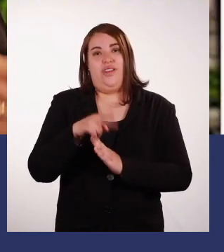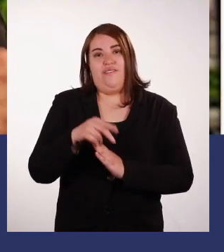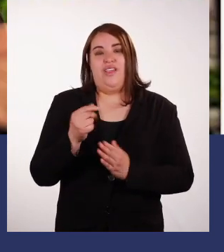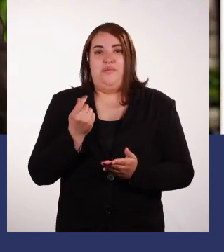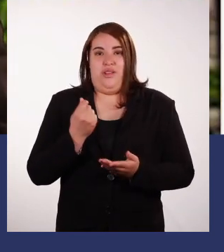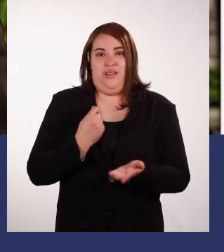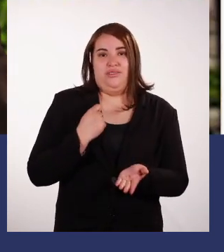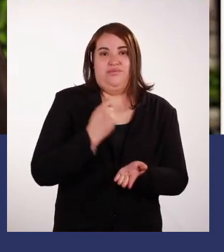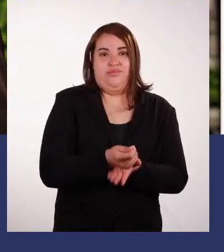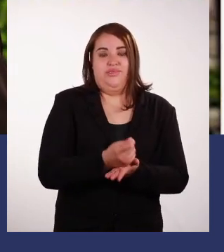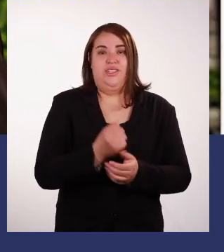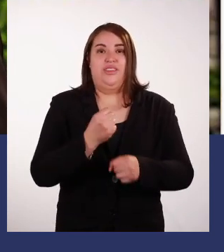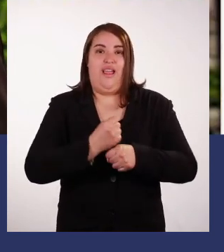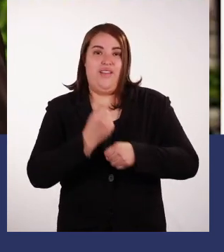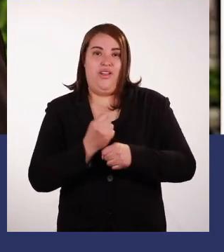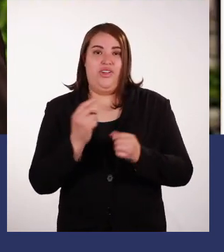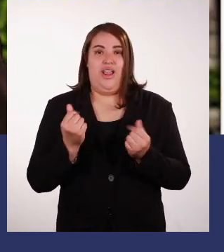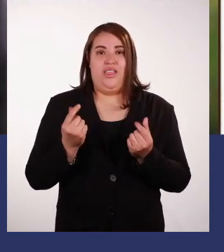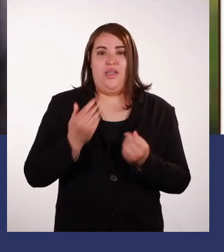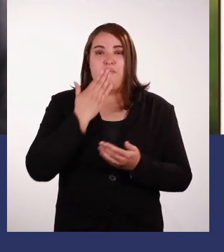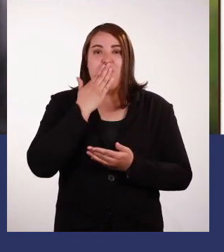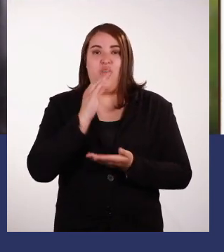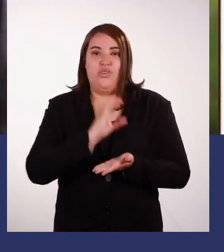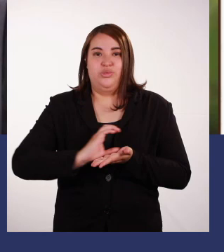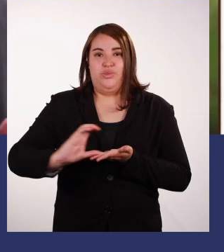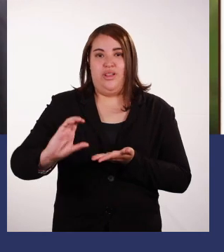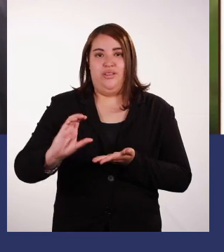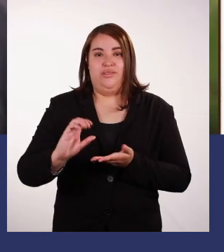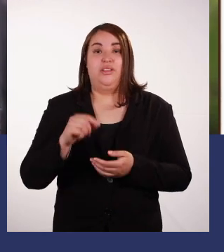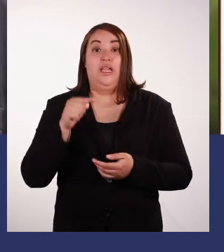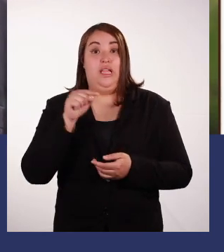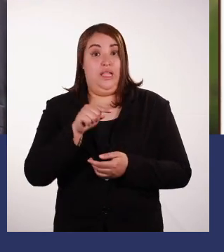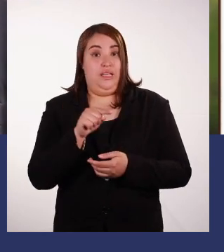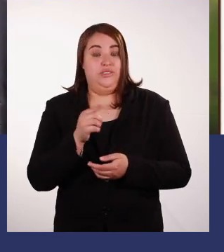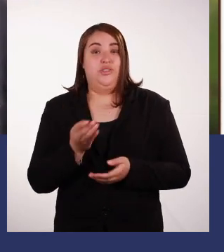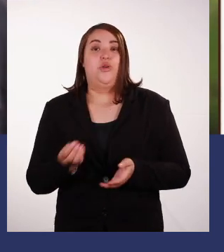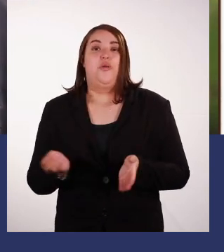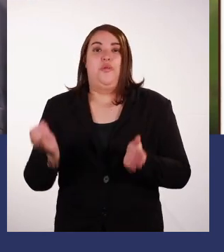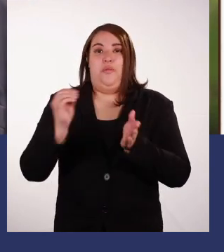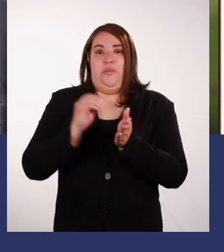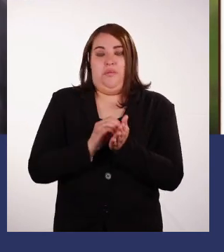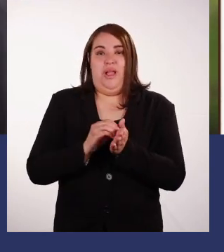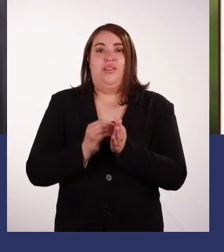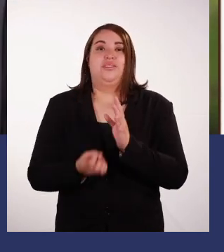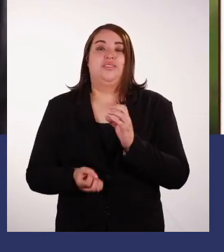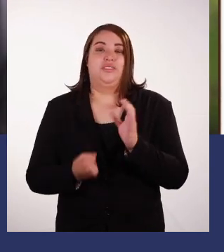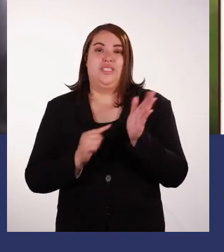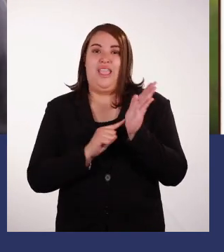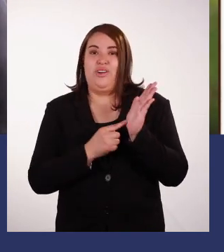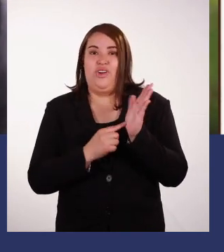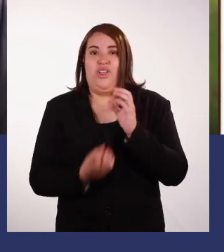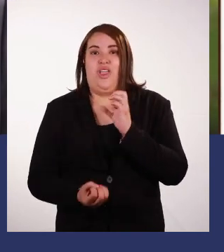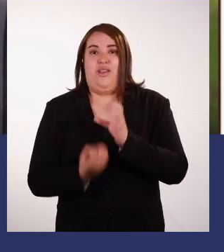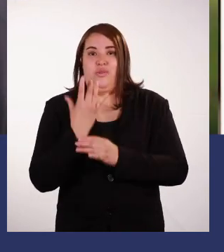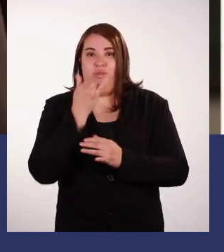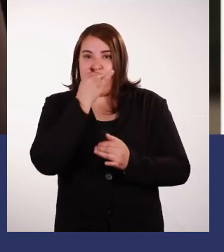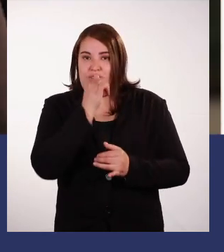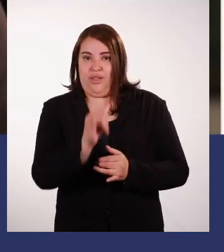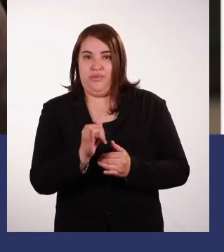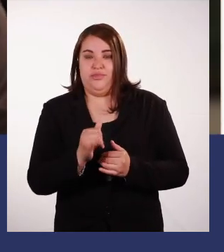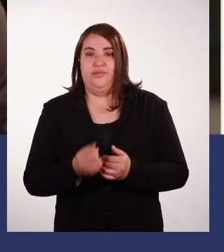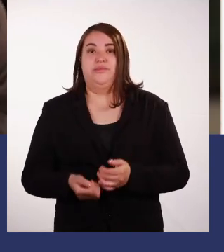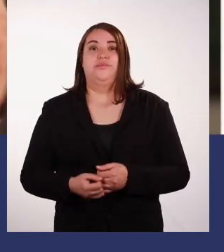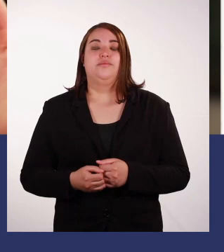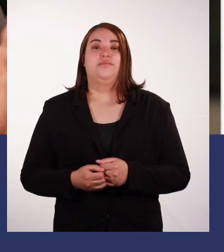Con empleos de calidad y con mejores salarios. Pero eso no es todo. Debemos incorporar las tecnologías de los nuevos tiempos.